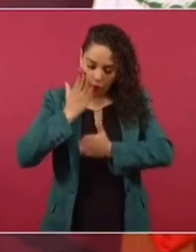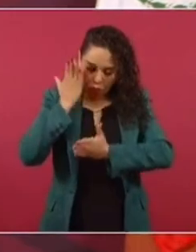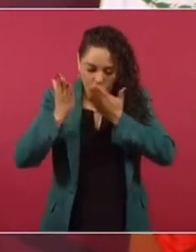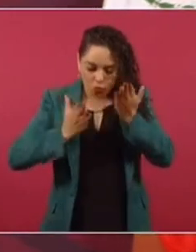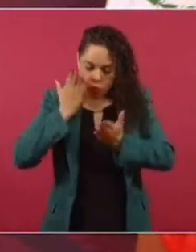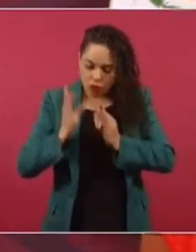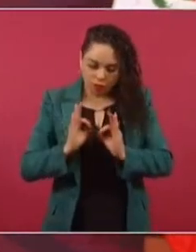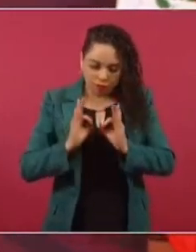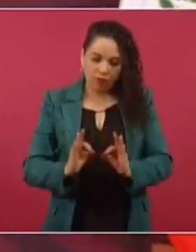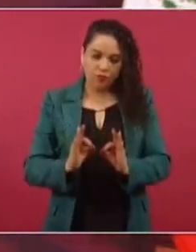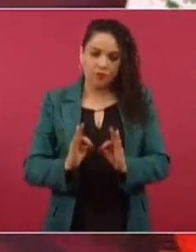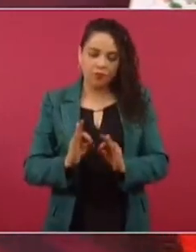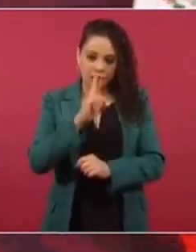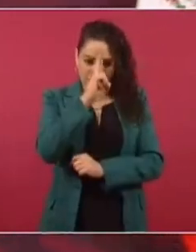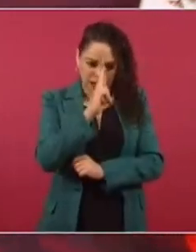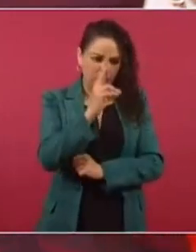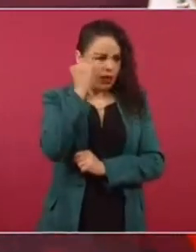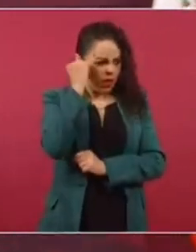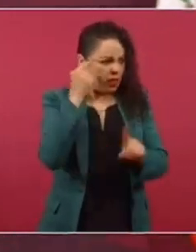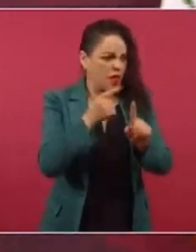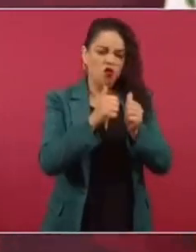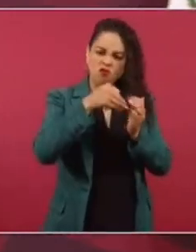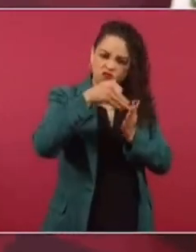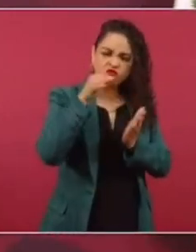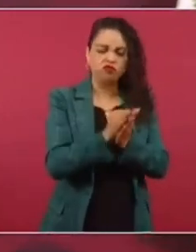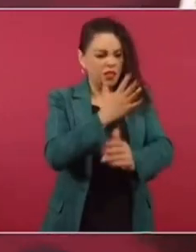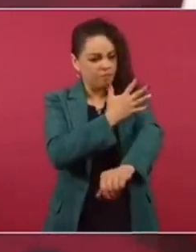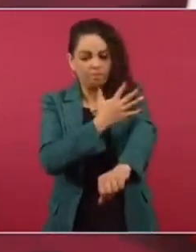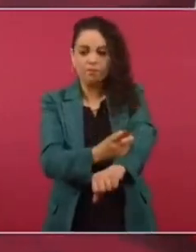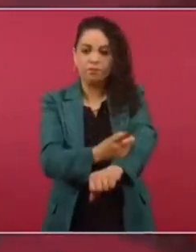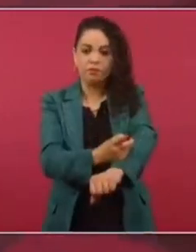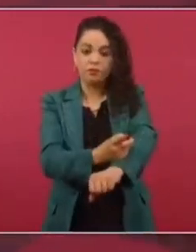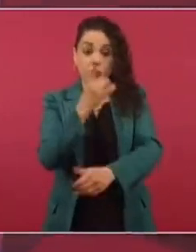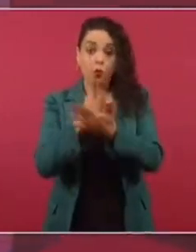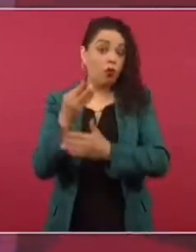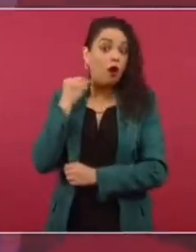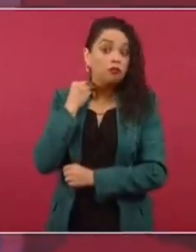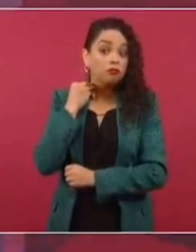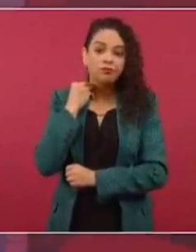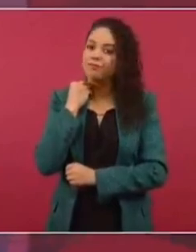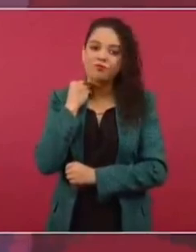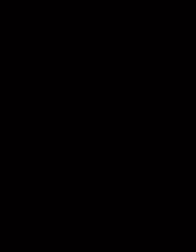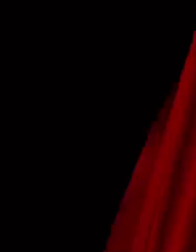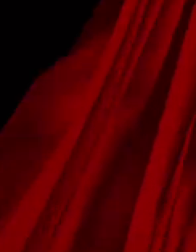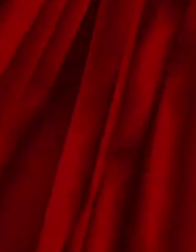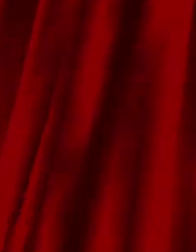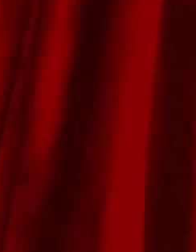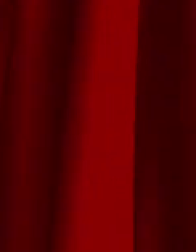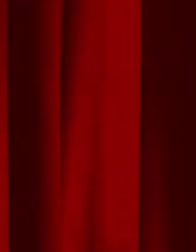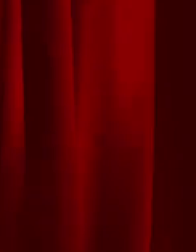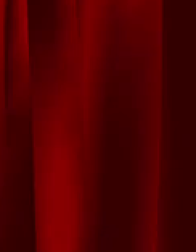se tengan principios, que se tengan ideales. Y es en la abogacía y en todo, en general.